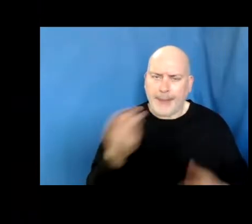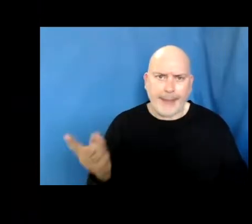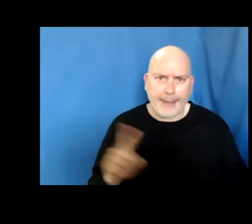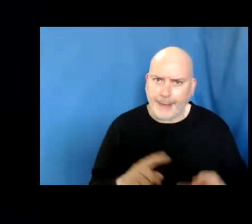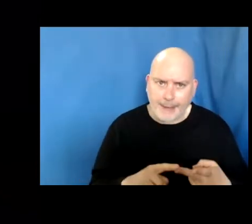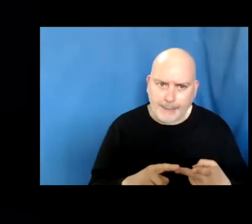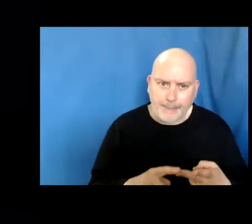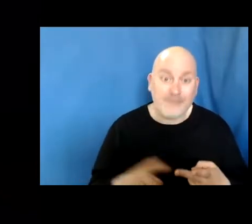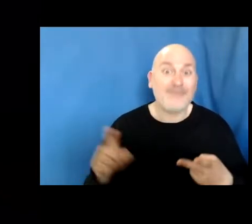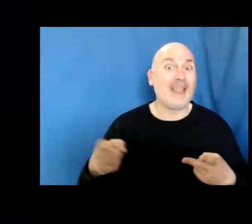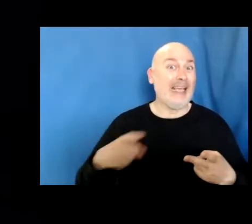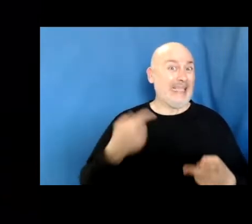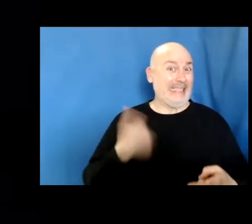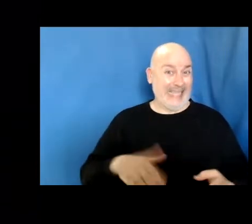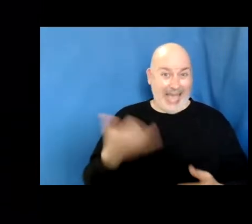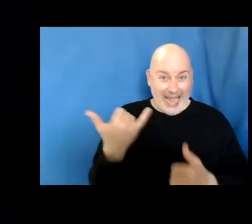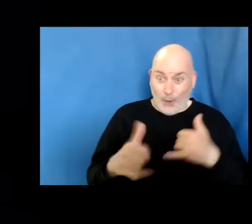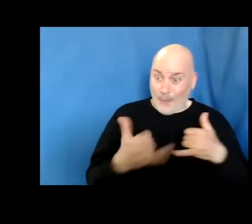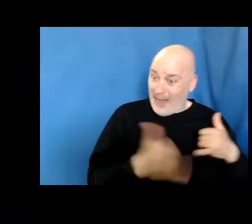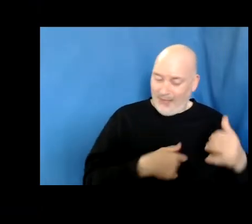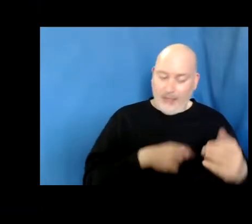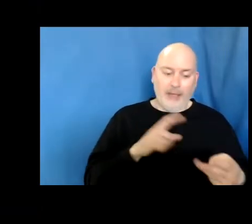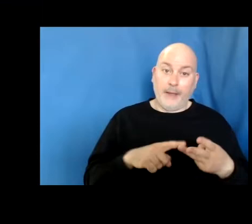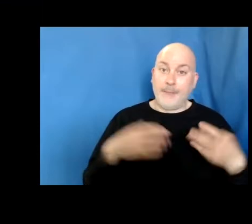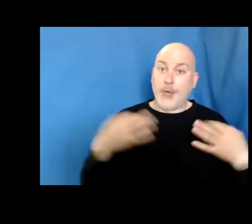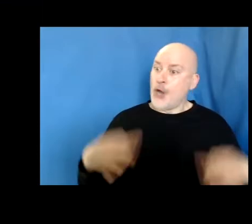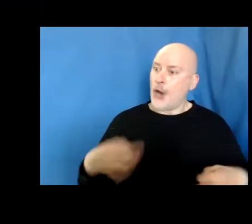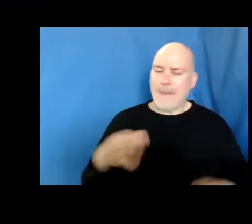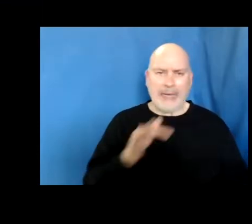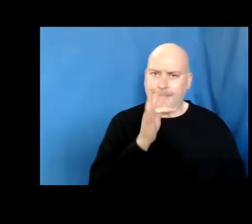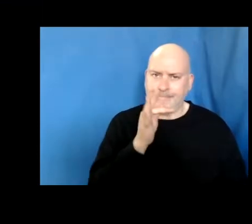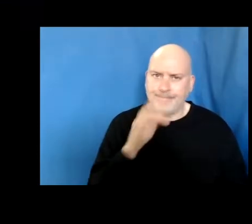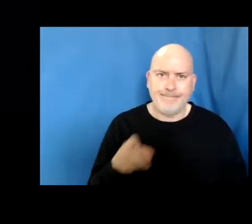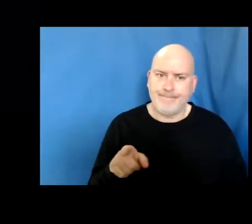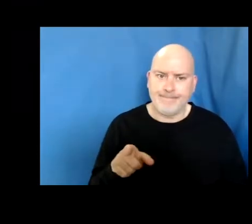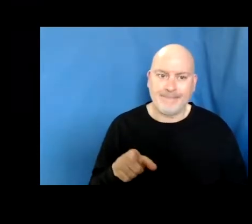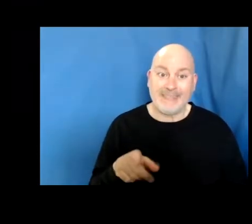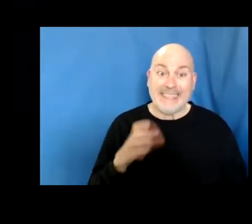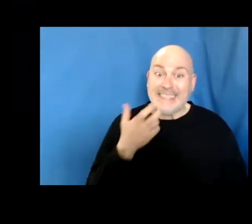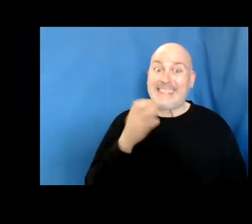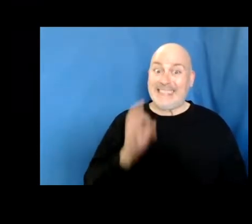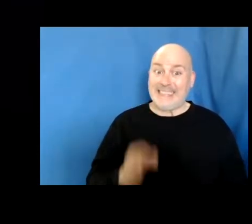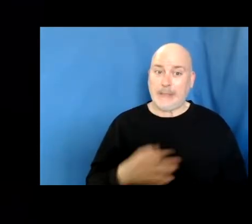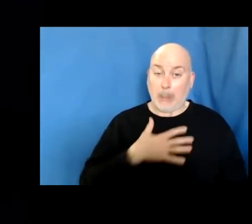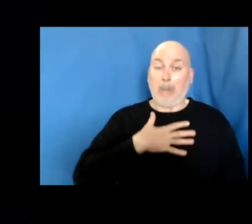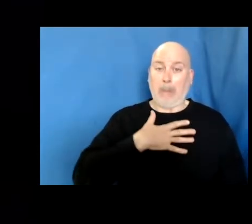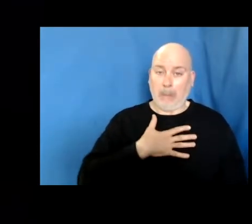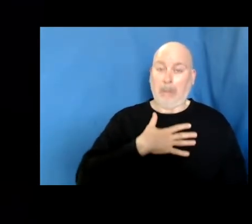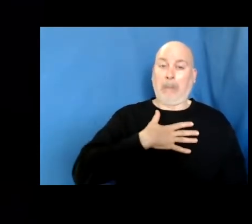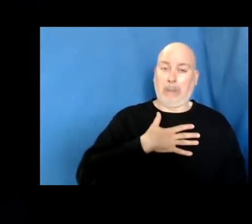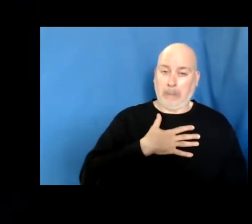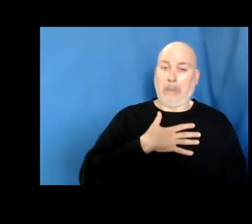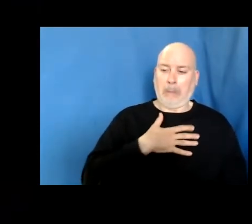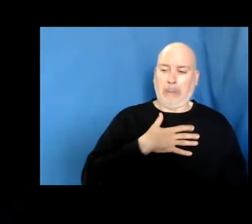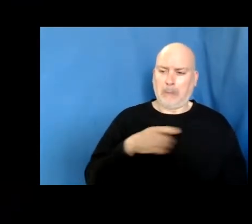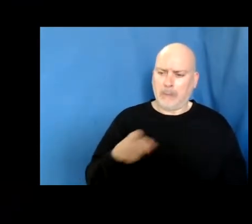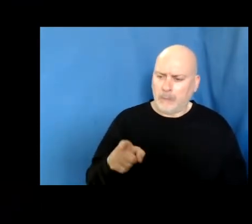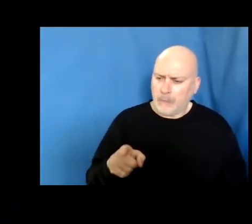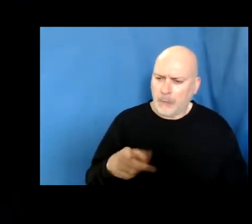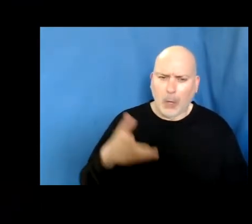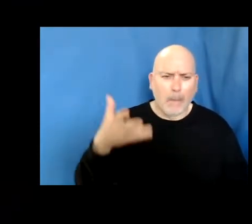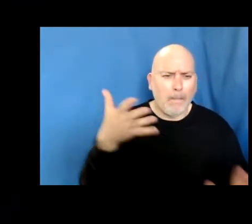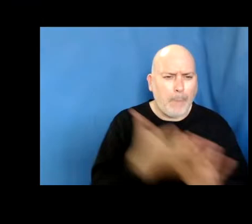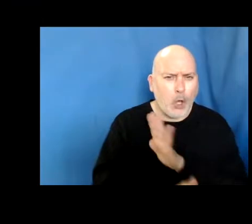que es él habitualmente, y si vemos que hay un espasmo del llanto que no ha sido provocado ni por